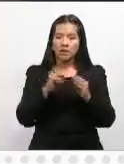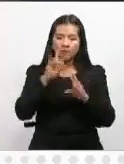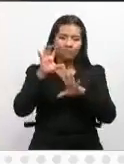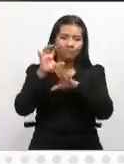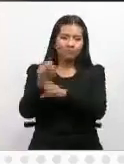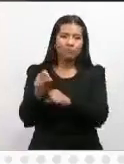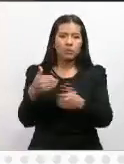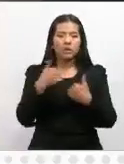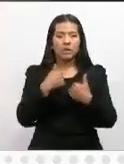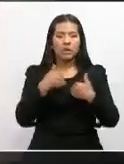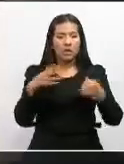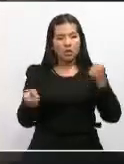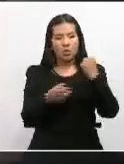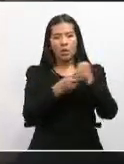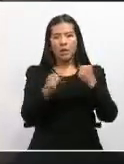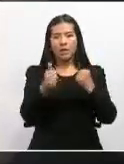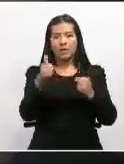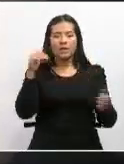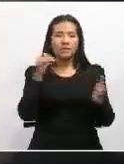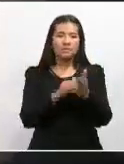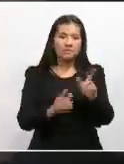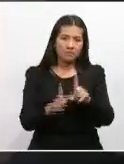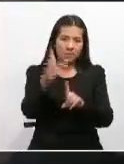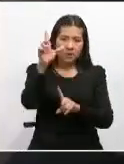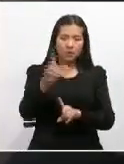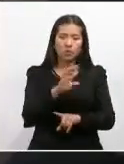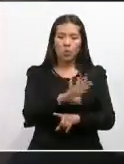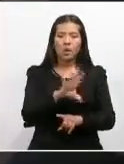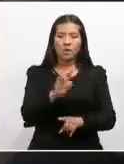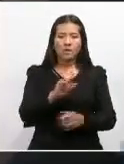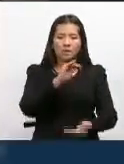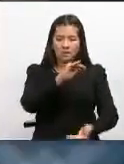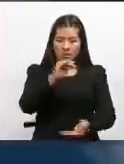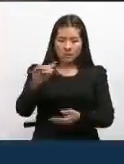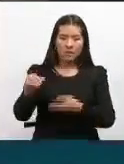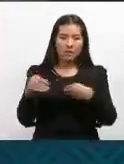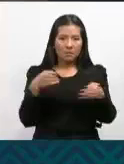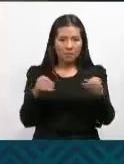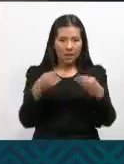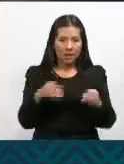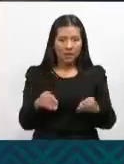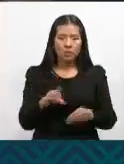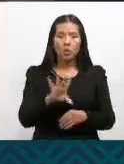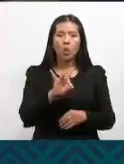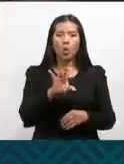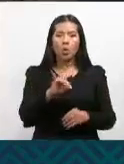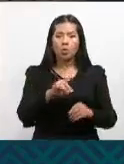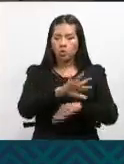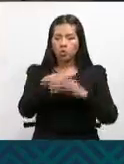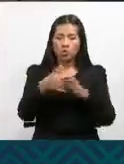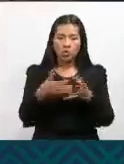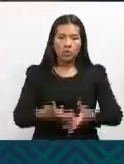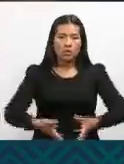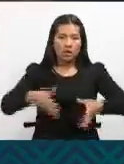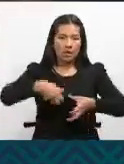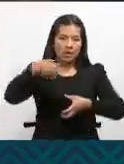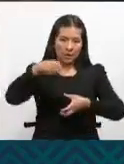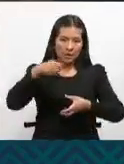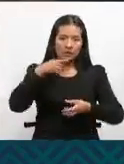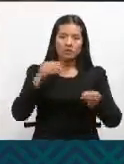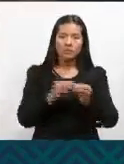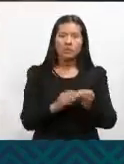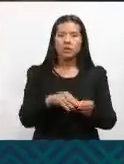10 mil litros 40 y 147 bidones de plástico 8 canastillos plásticos dos tanques de